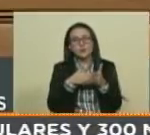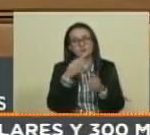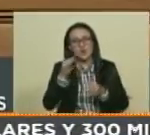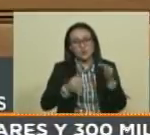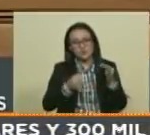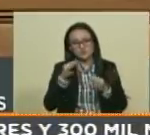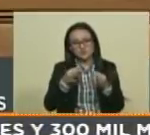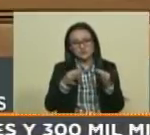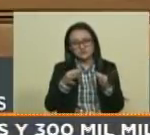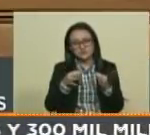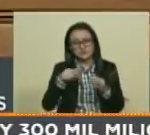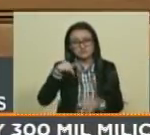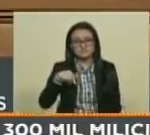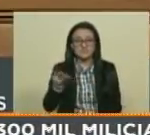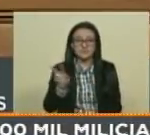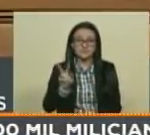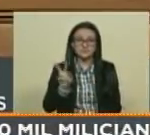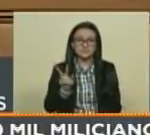de este país.